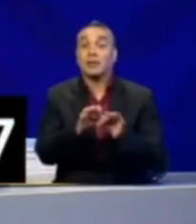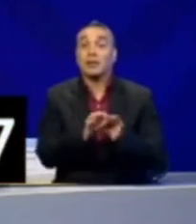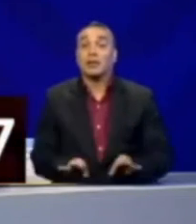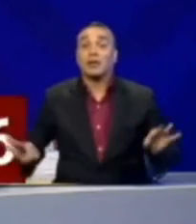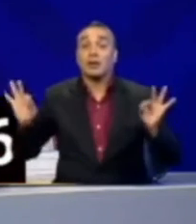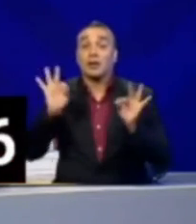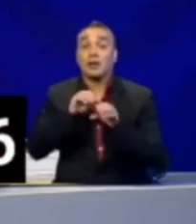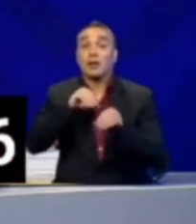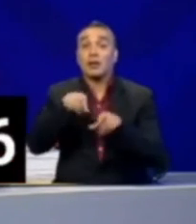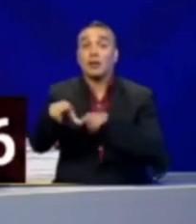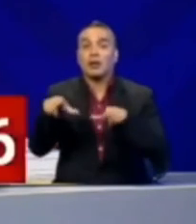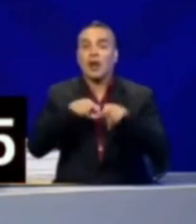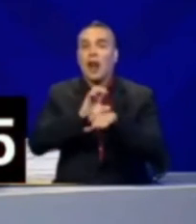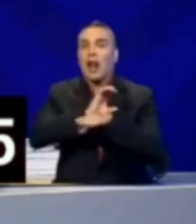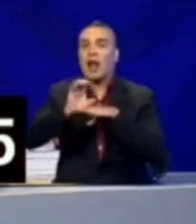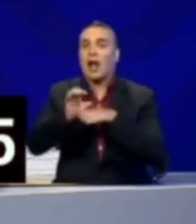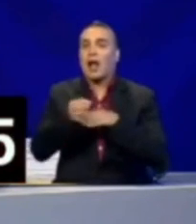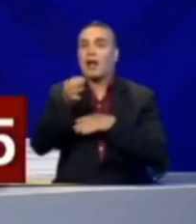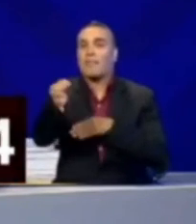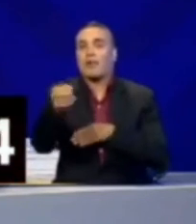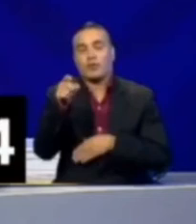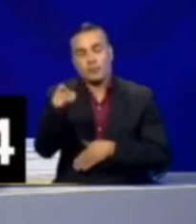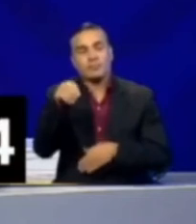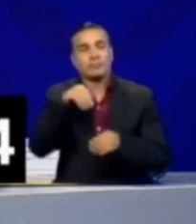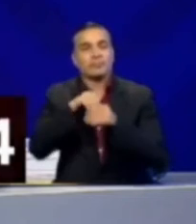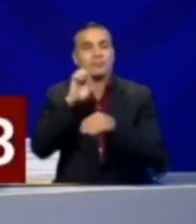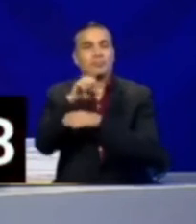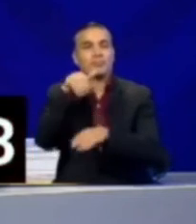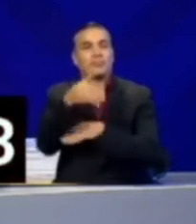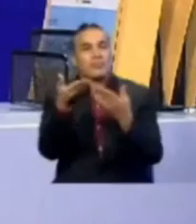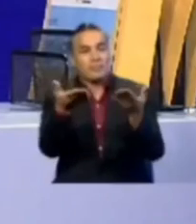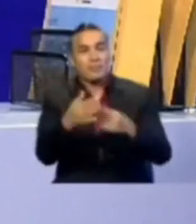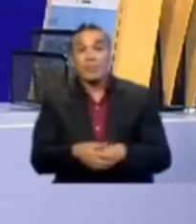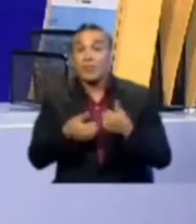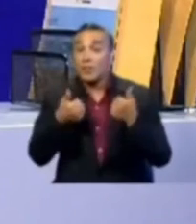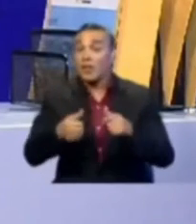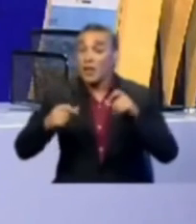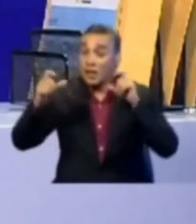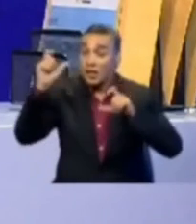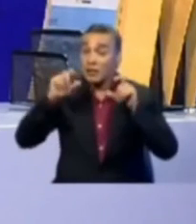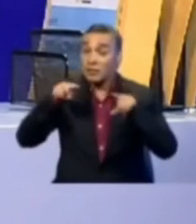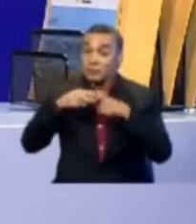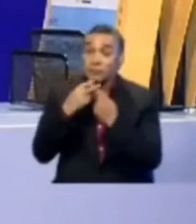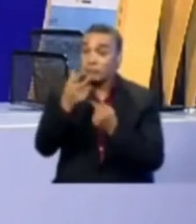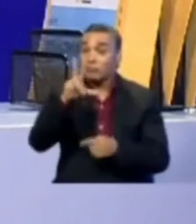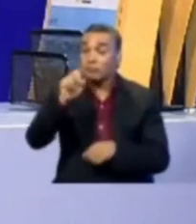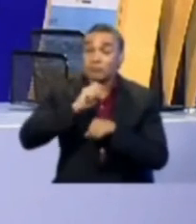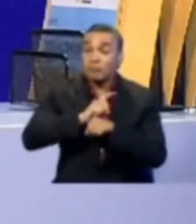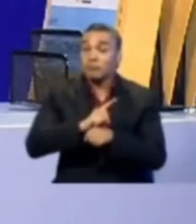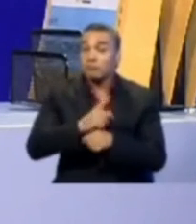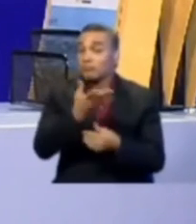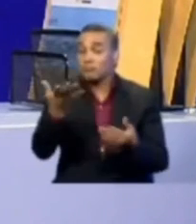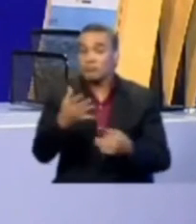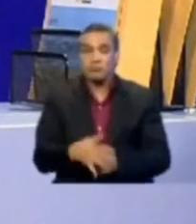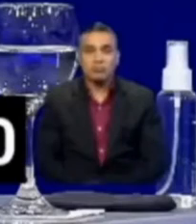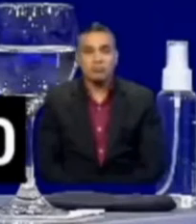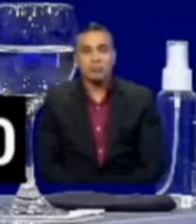especialmente en las zonas rurales y campesinas del Ecuador. Candidato Arauz, inician sus 30 segundos para